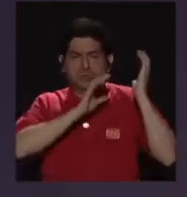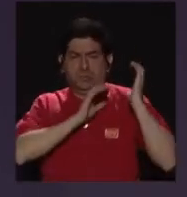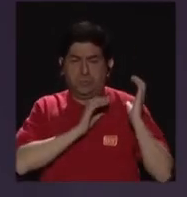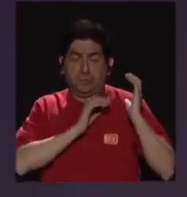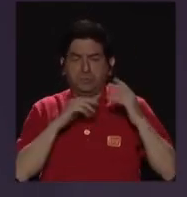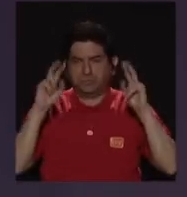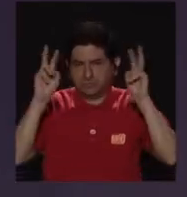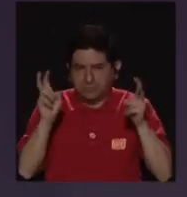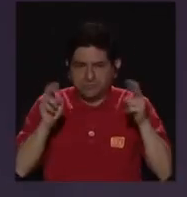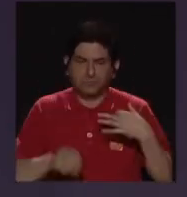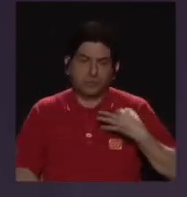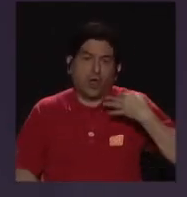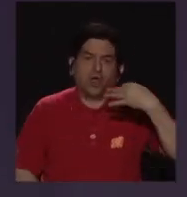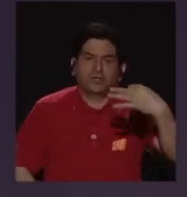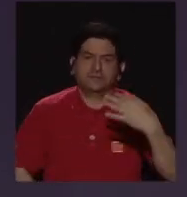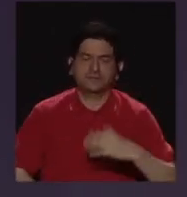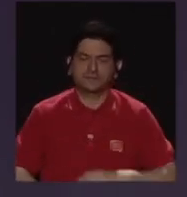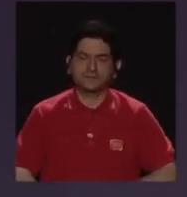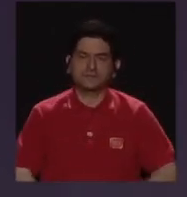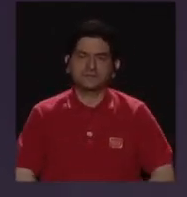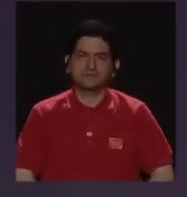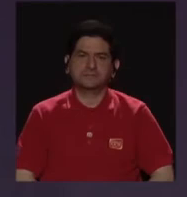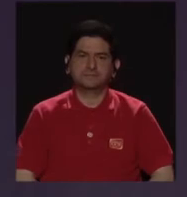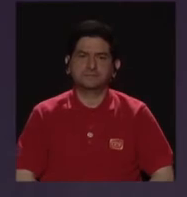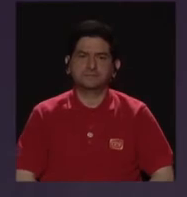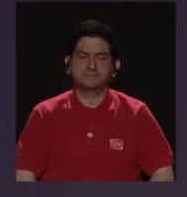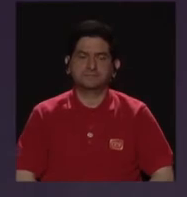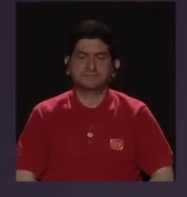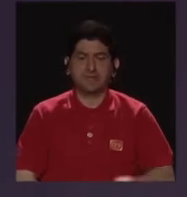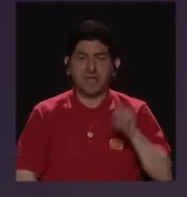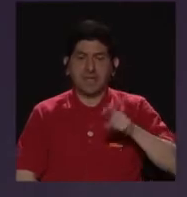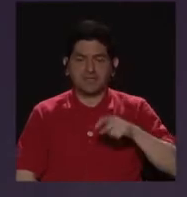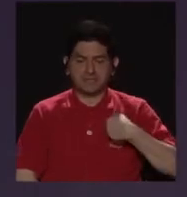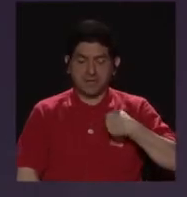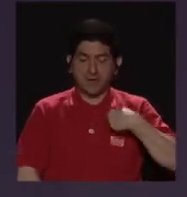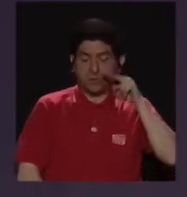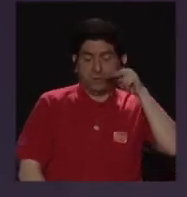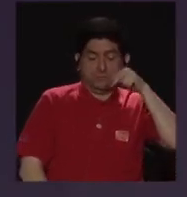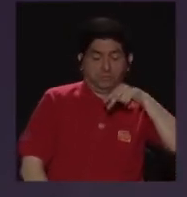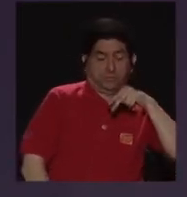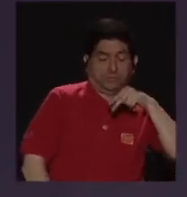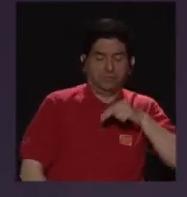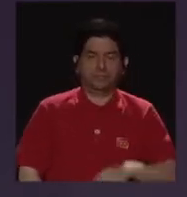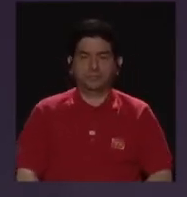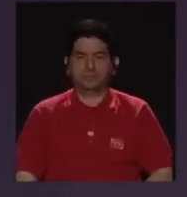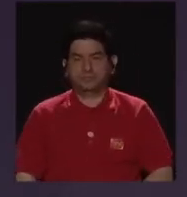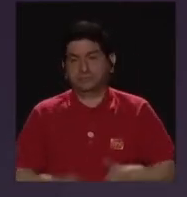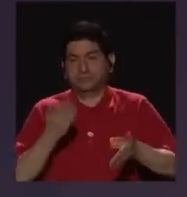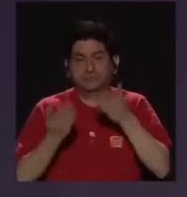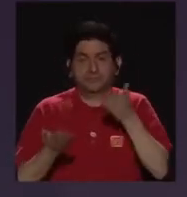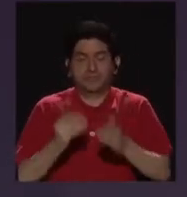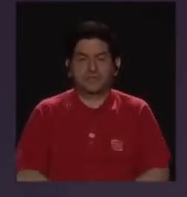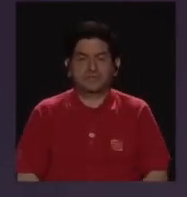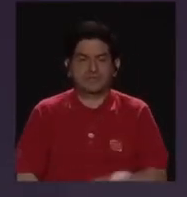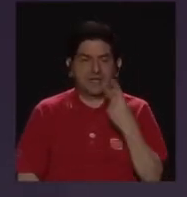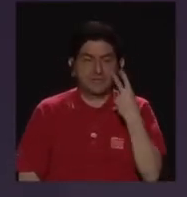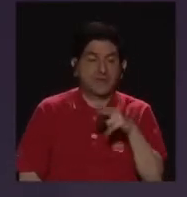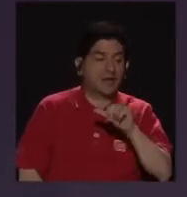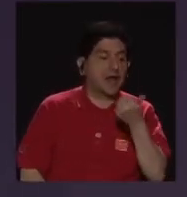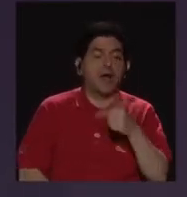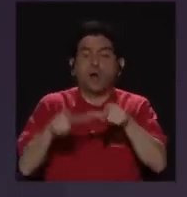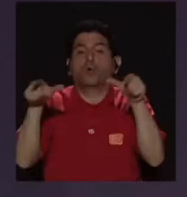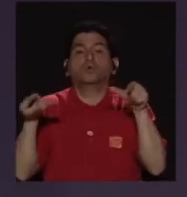días y mirar para abajo para para la calle digamos para la acera no